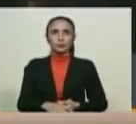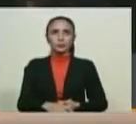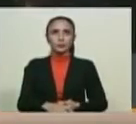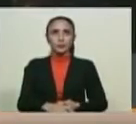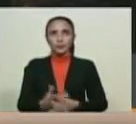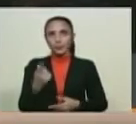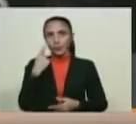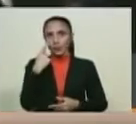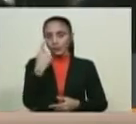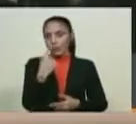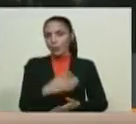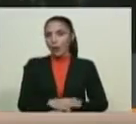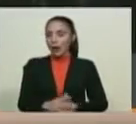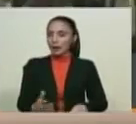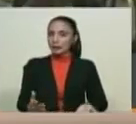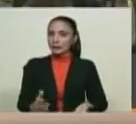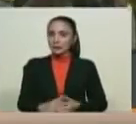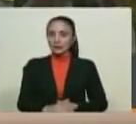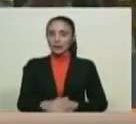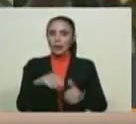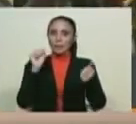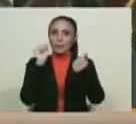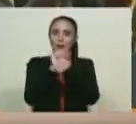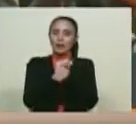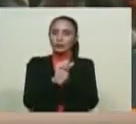Lula da Silva detrás de las rejas.